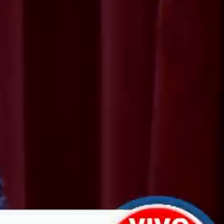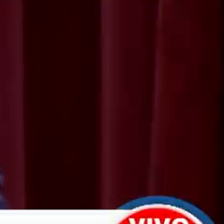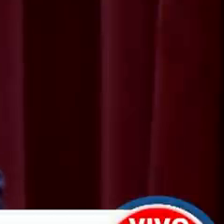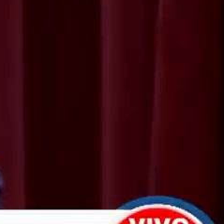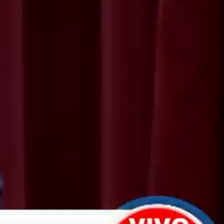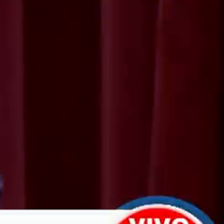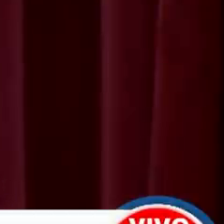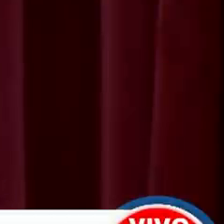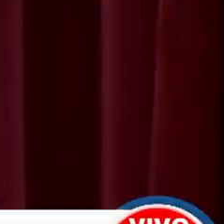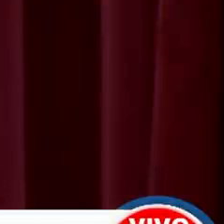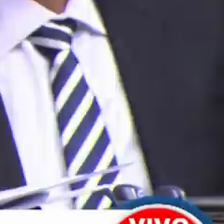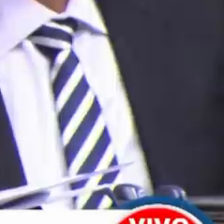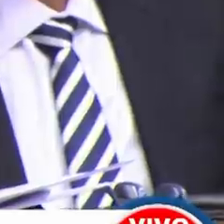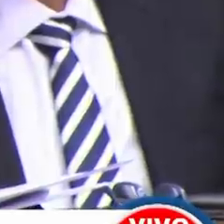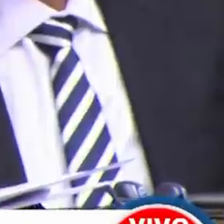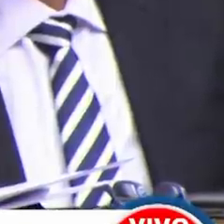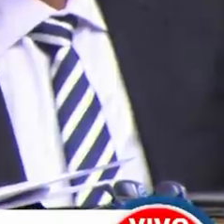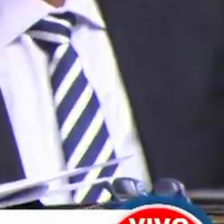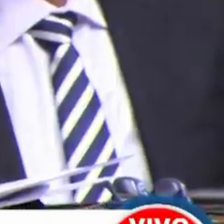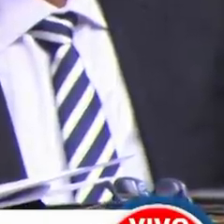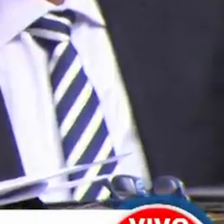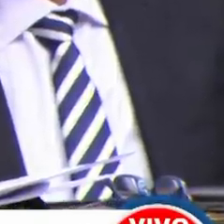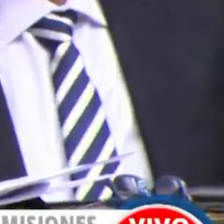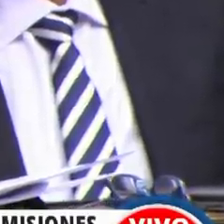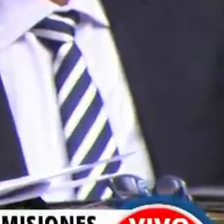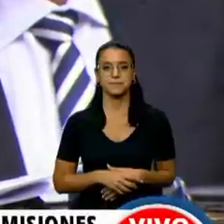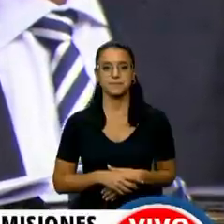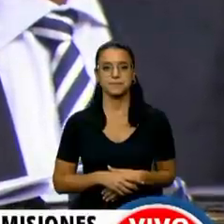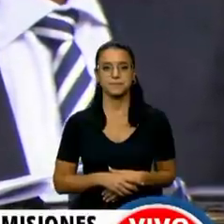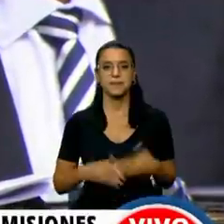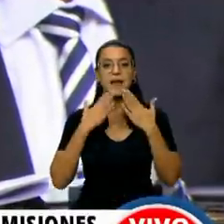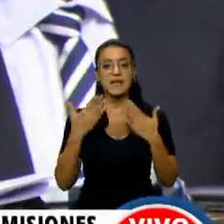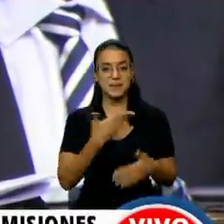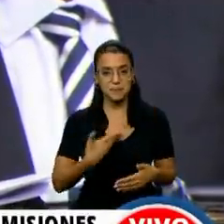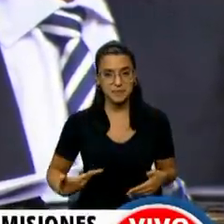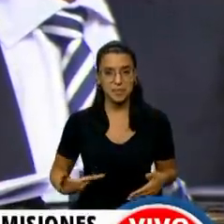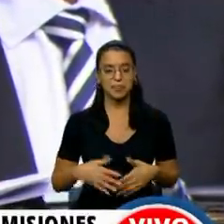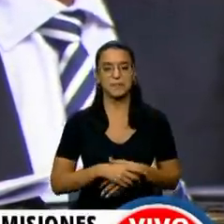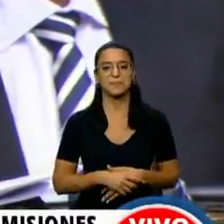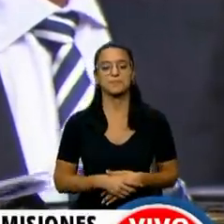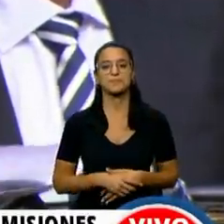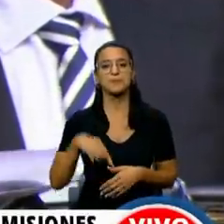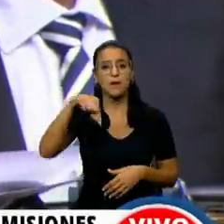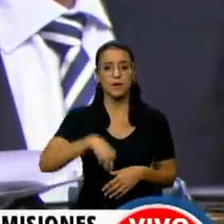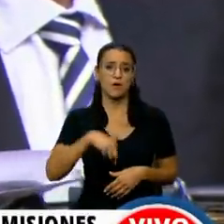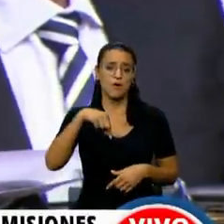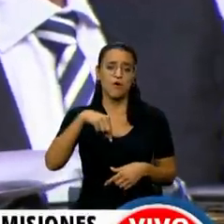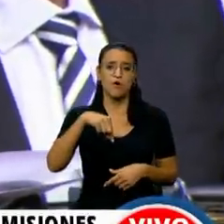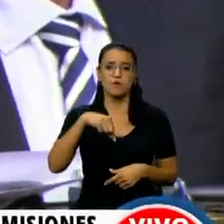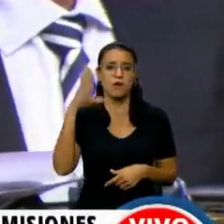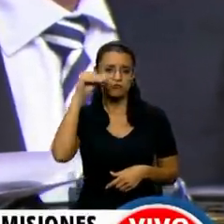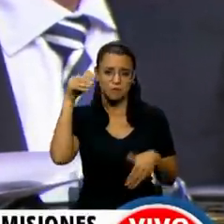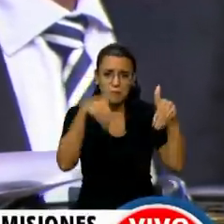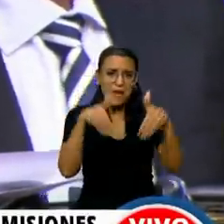sharp origen me dice gracias presidente venimos esta noche a